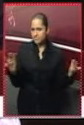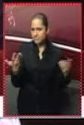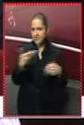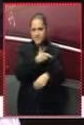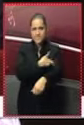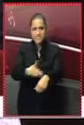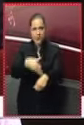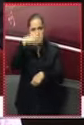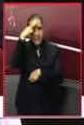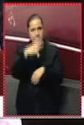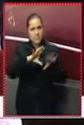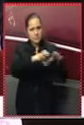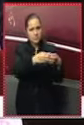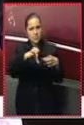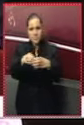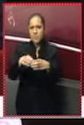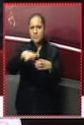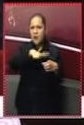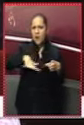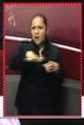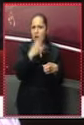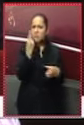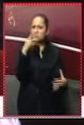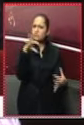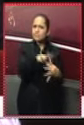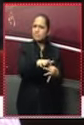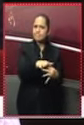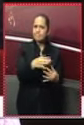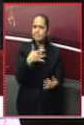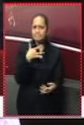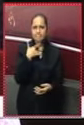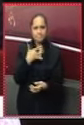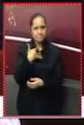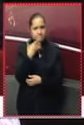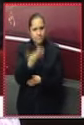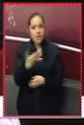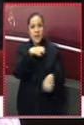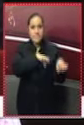familias mexicanas, con las demandas del sector privado.